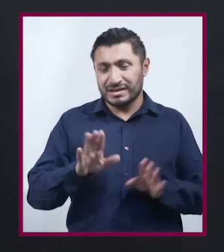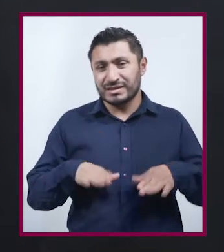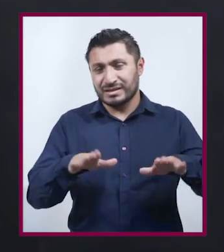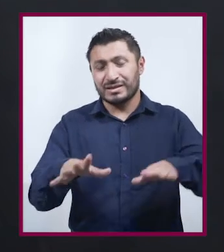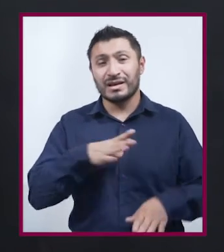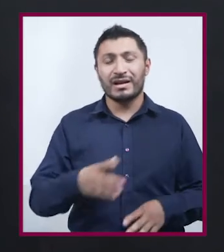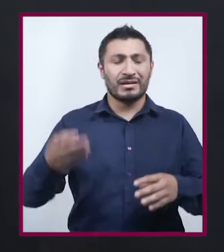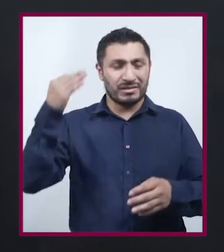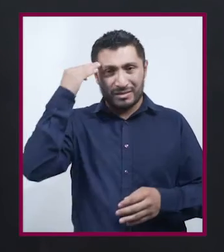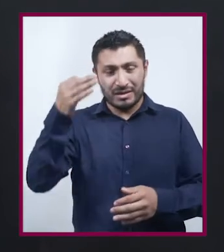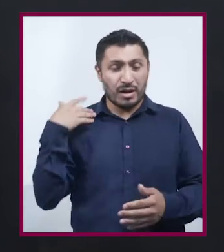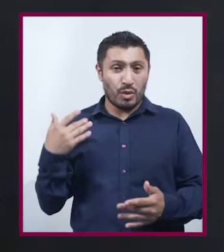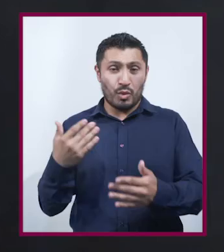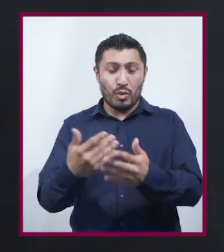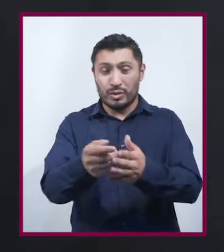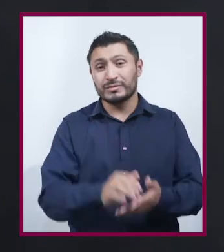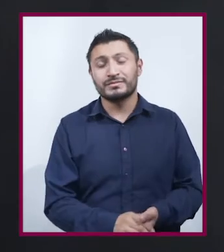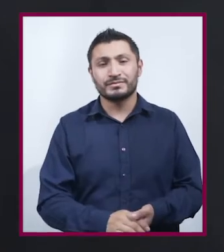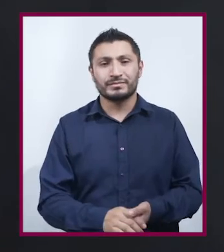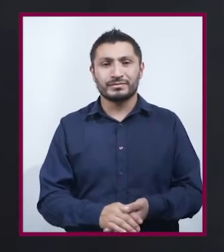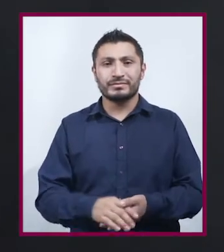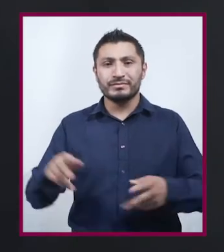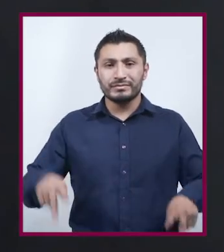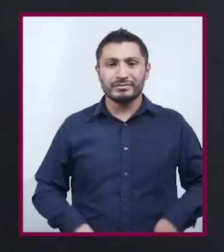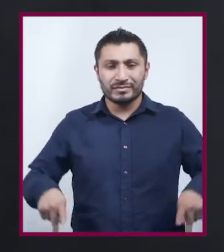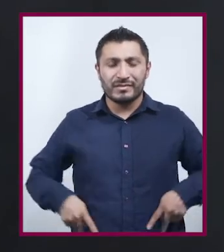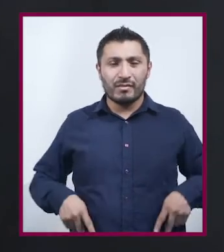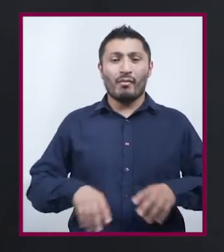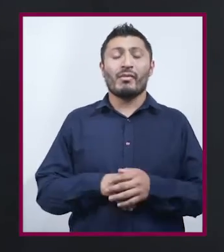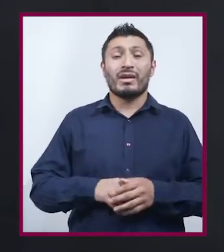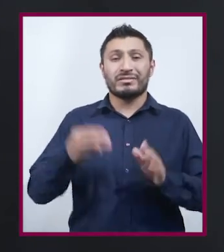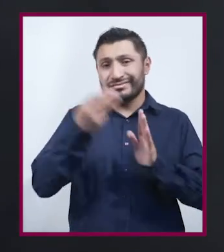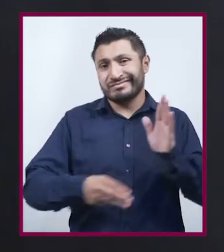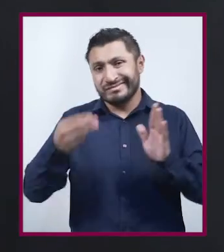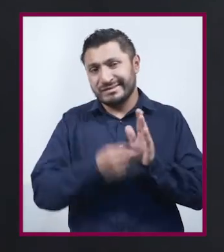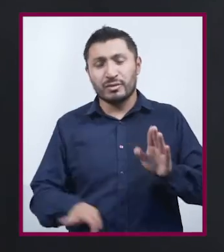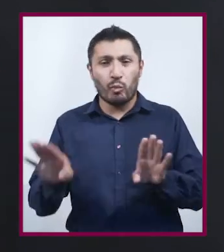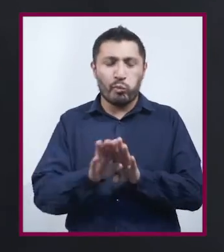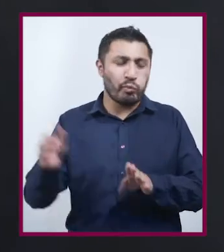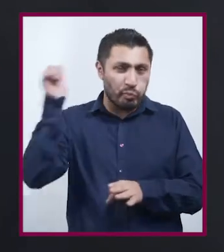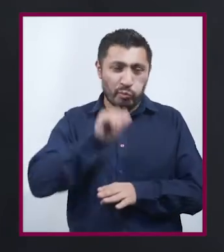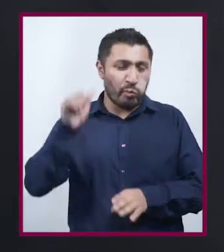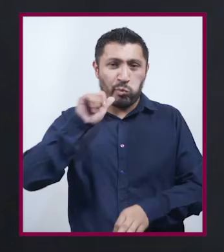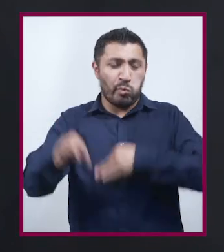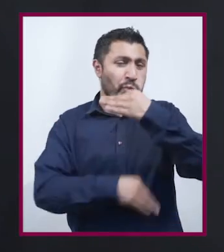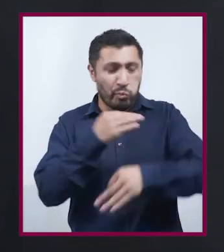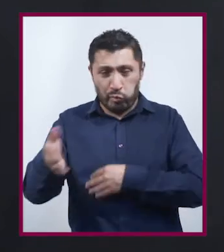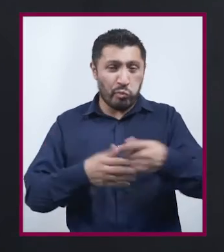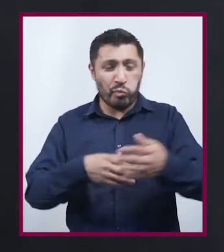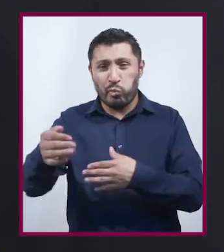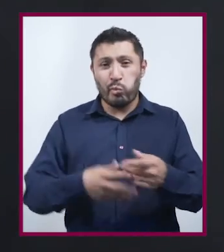trascender épocas y formas de pensar. Los jeans vaqueros o pantalones de mezclilla son un clásico en el armario que no pasa de